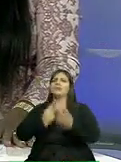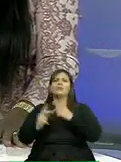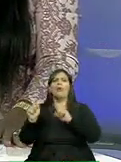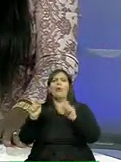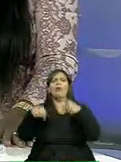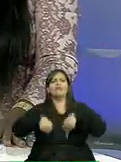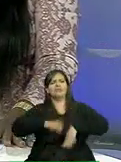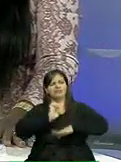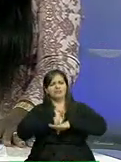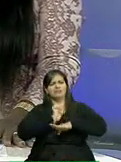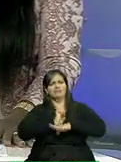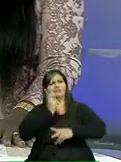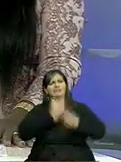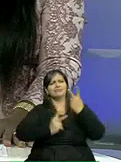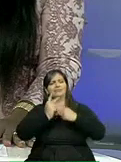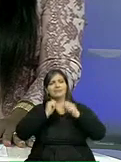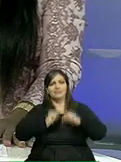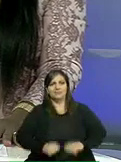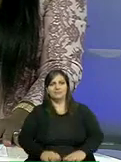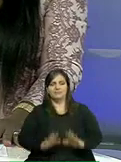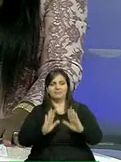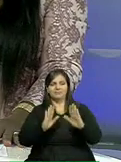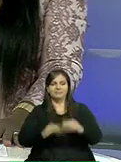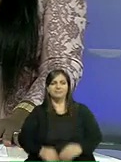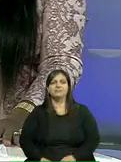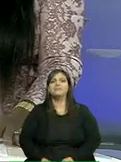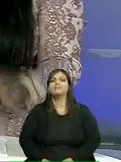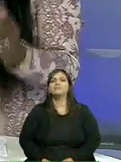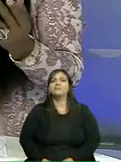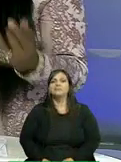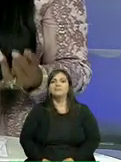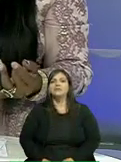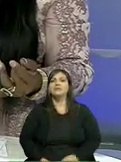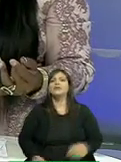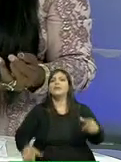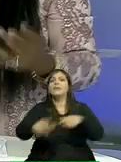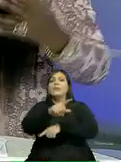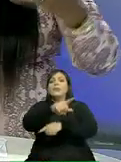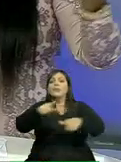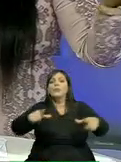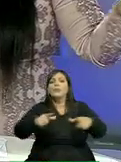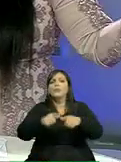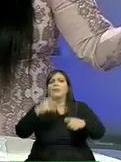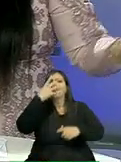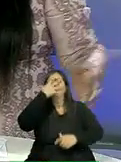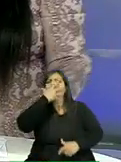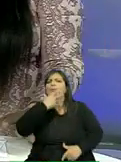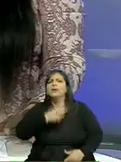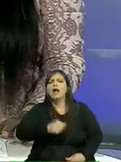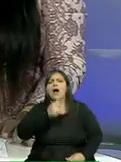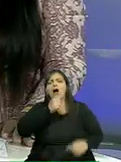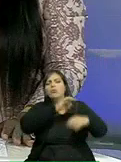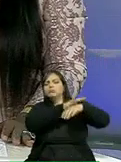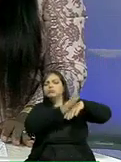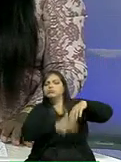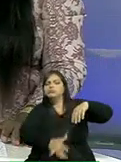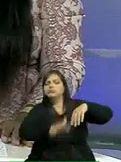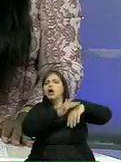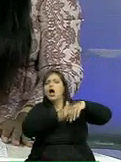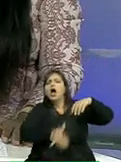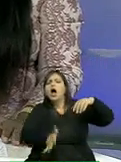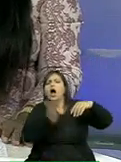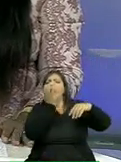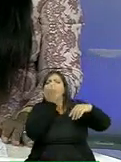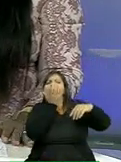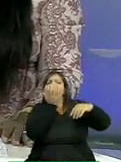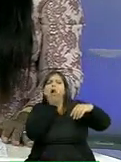múltiples e inigualables actividades a sus visitantes. Aguas termales, lugares mágicos, pesca deportiva y